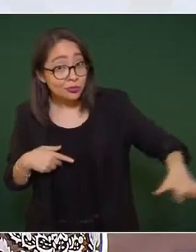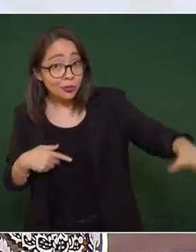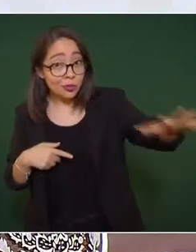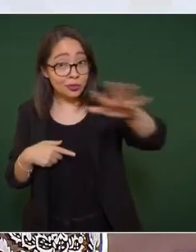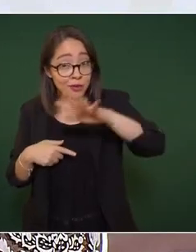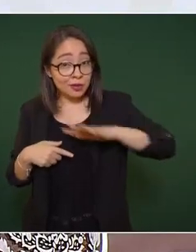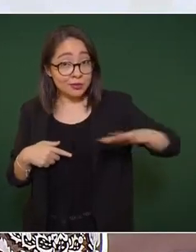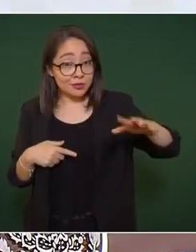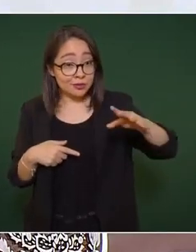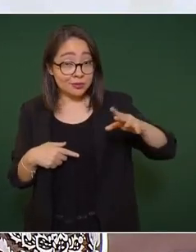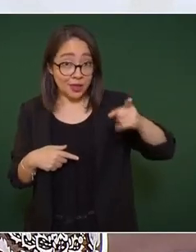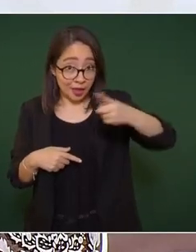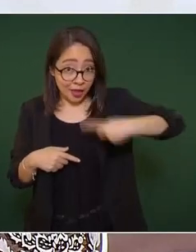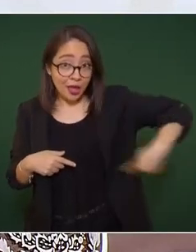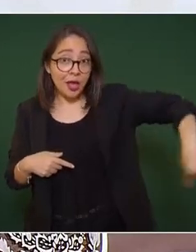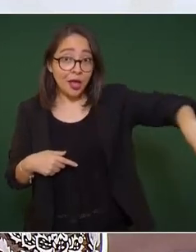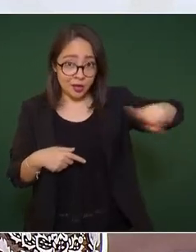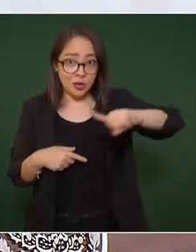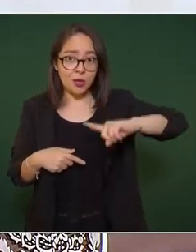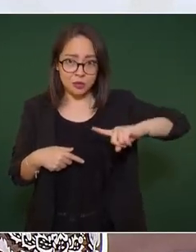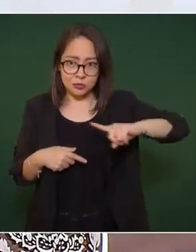resuelve.